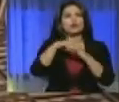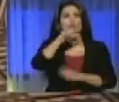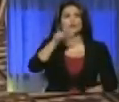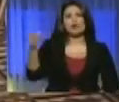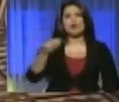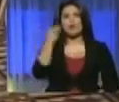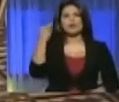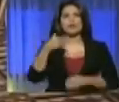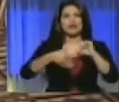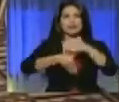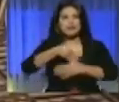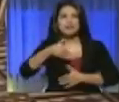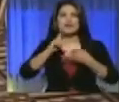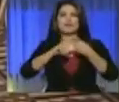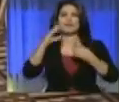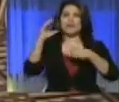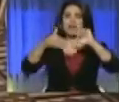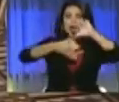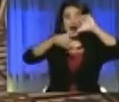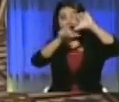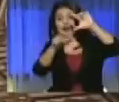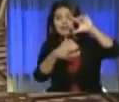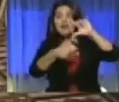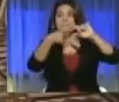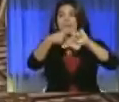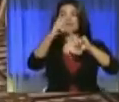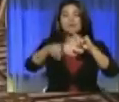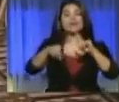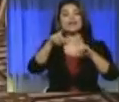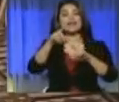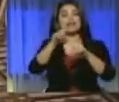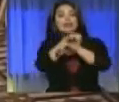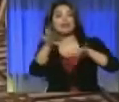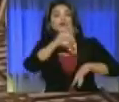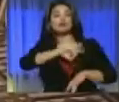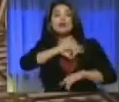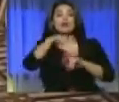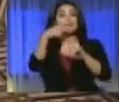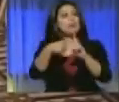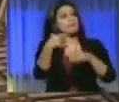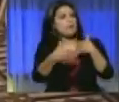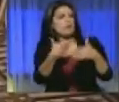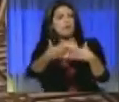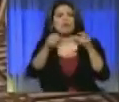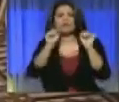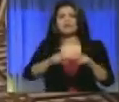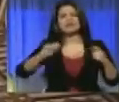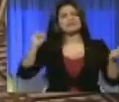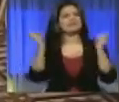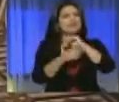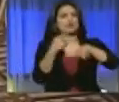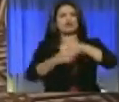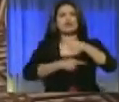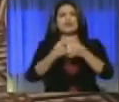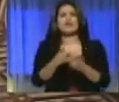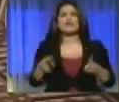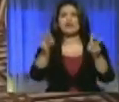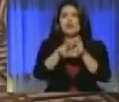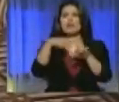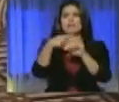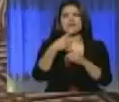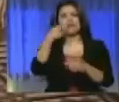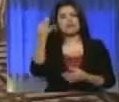Latina, del Caribe, y a través de las redes sociales ir haciendo la revolución de los valores, la revolución de la